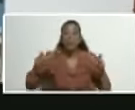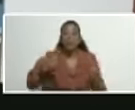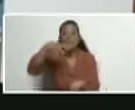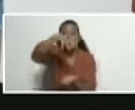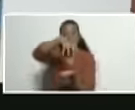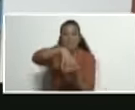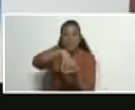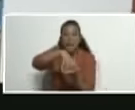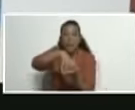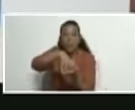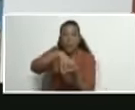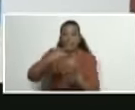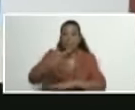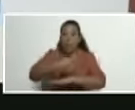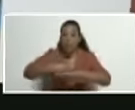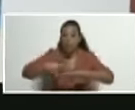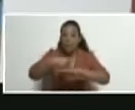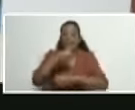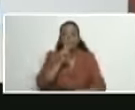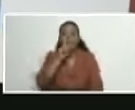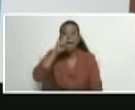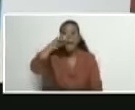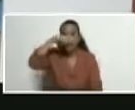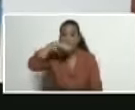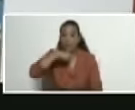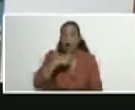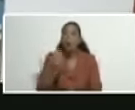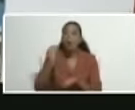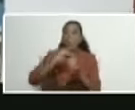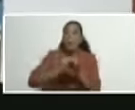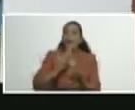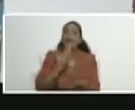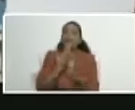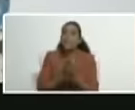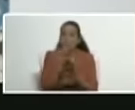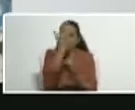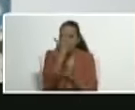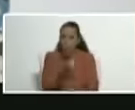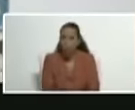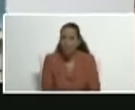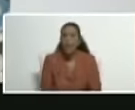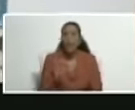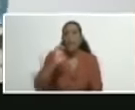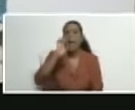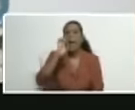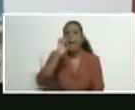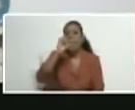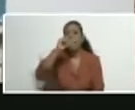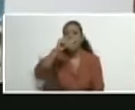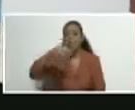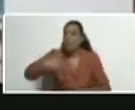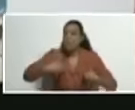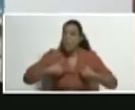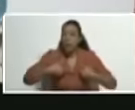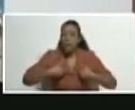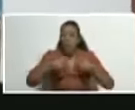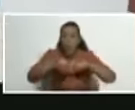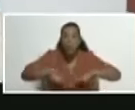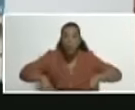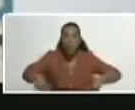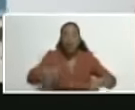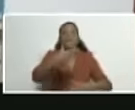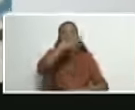Estado del gobierno de Qatar. Vuelvo a agradecer al emir de Qatar todos sus esfuerzos porque Qatar fue